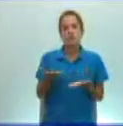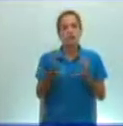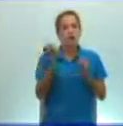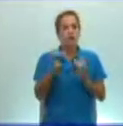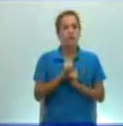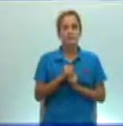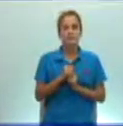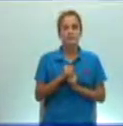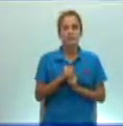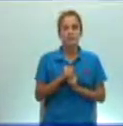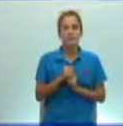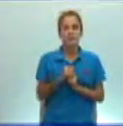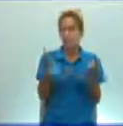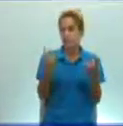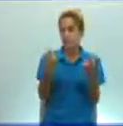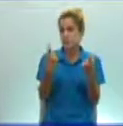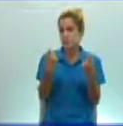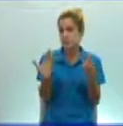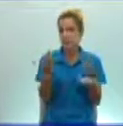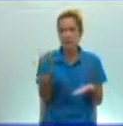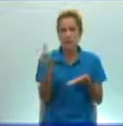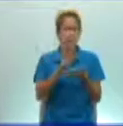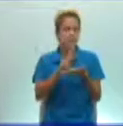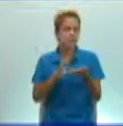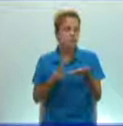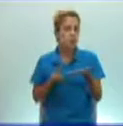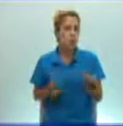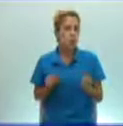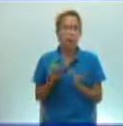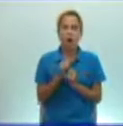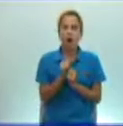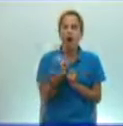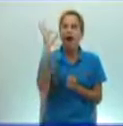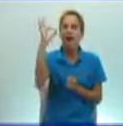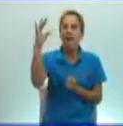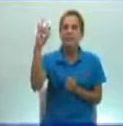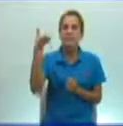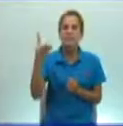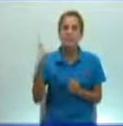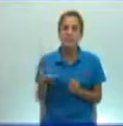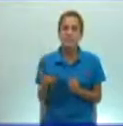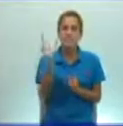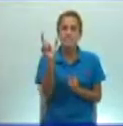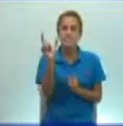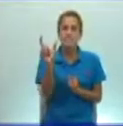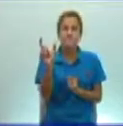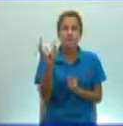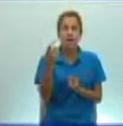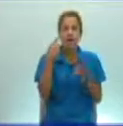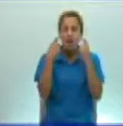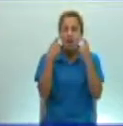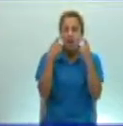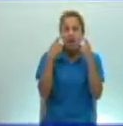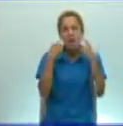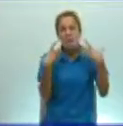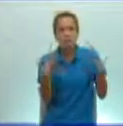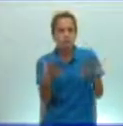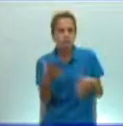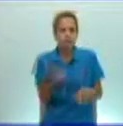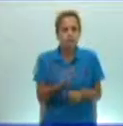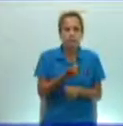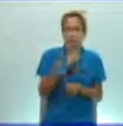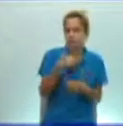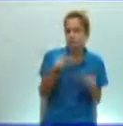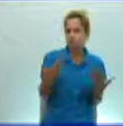necesario, podían buscar en el diccionario las palabras de difícil comprensión. Y a la